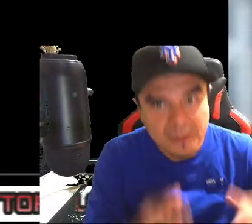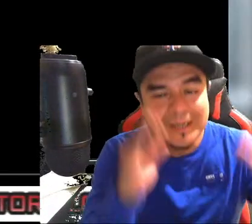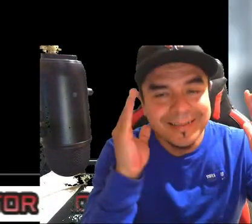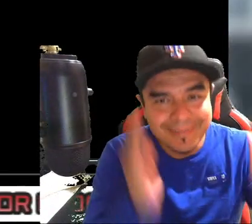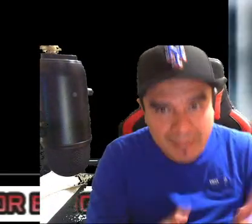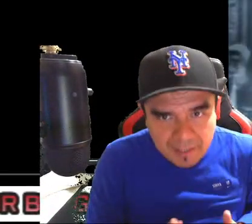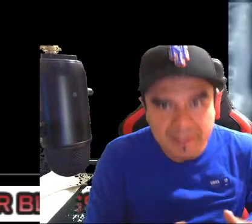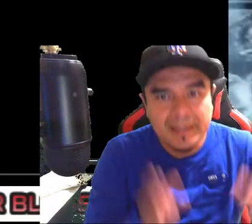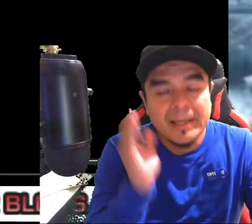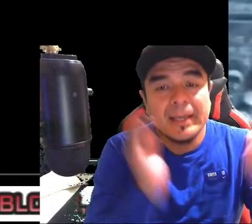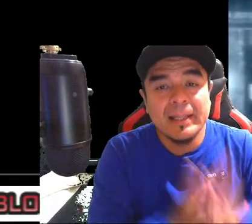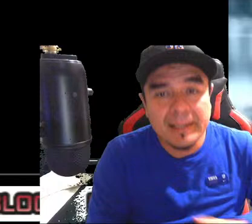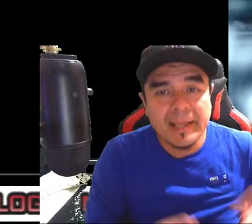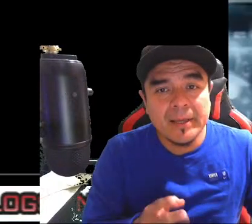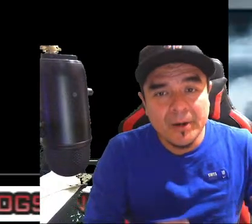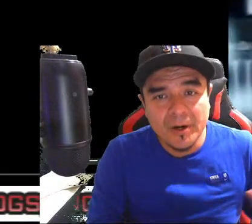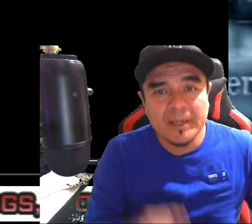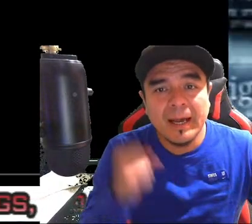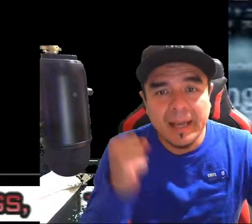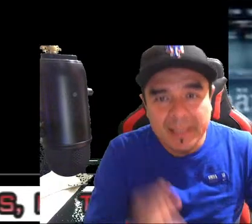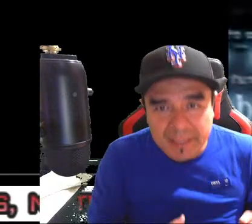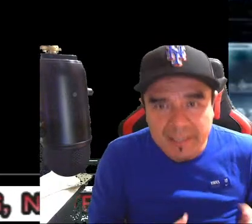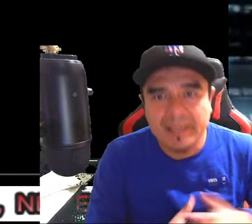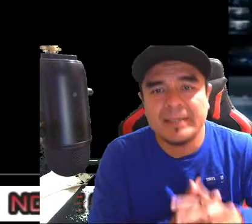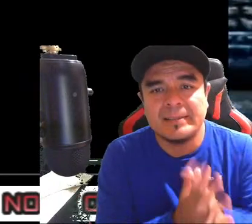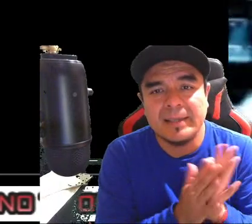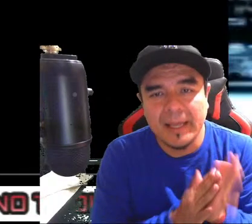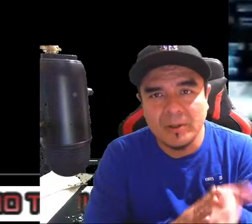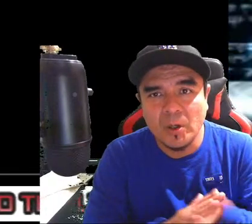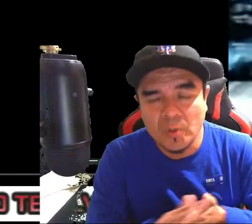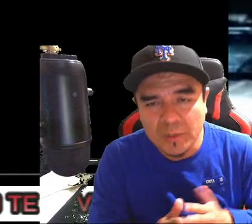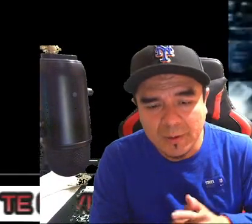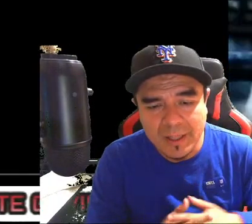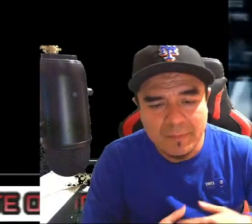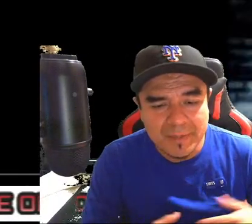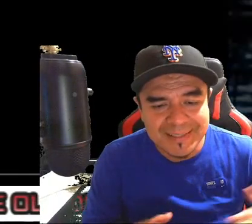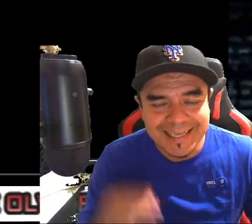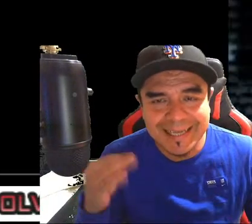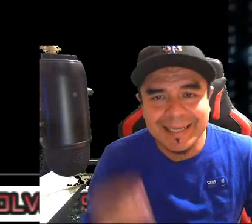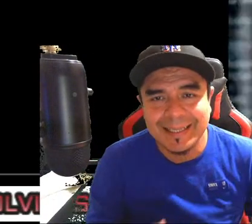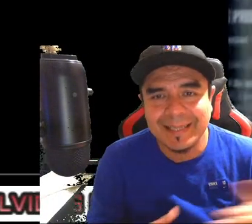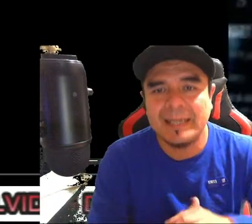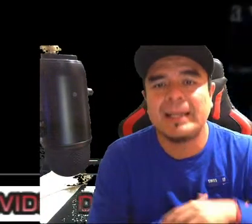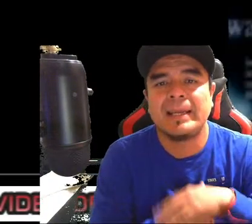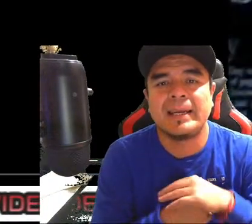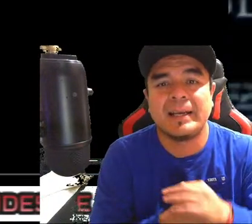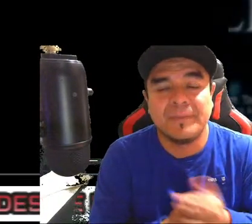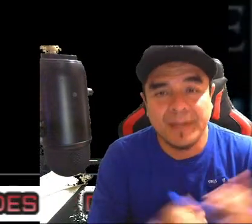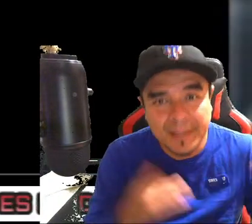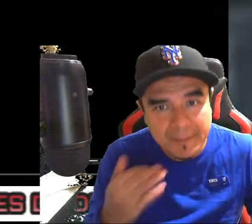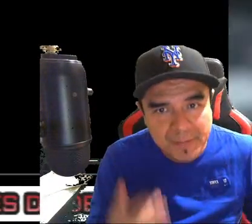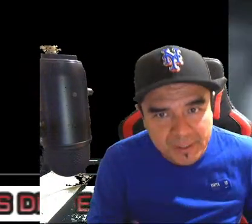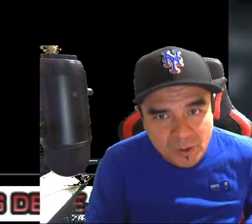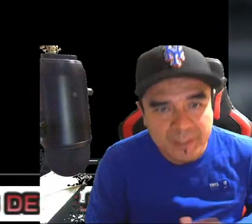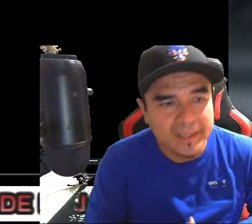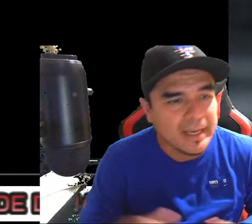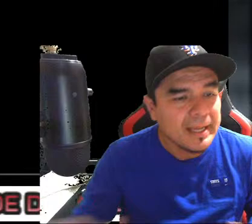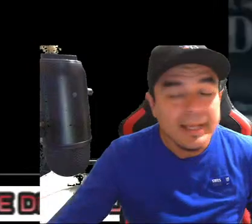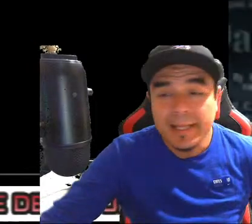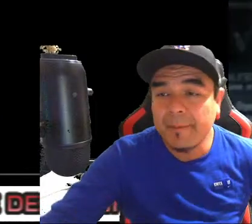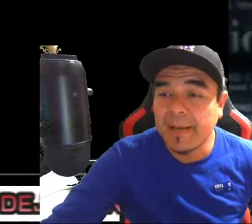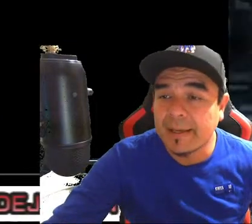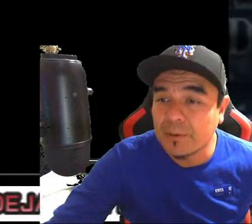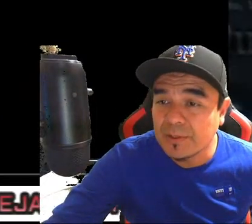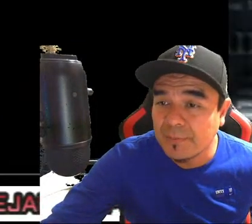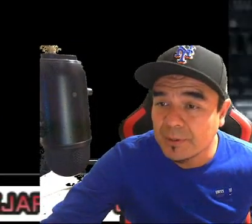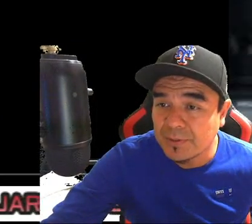Rocío Nale el día de hoy ahí dando una rueda de prensa en el Café La Parroquia allá